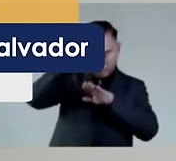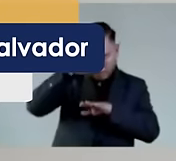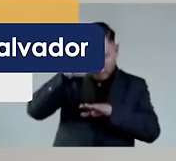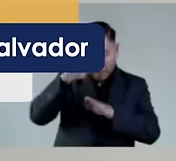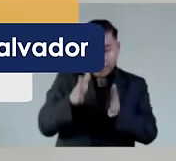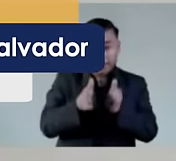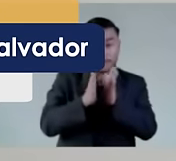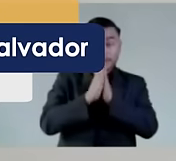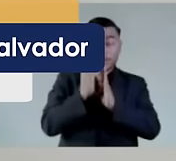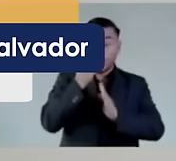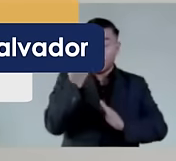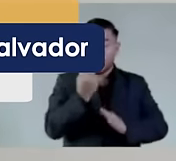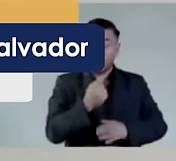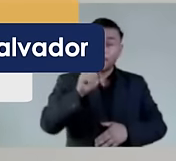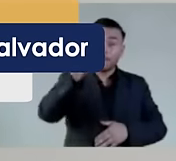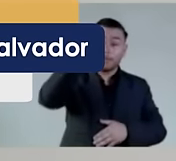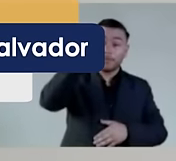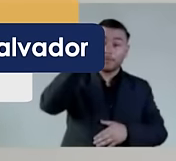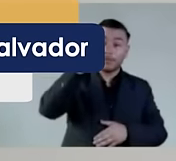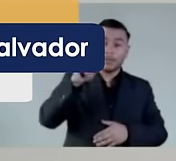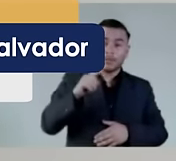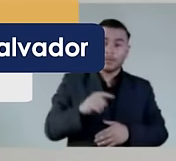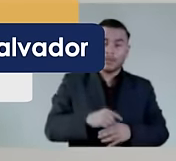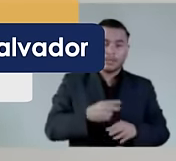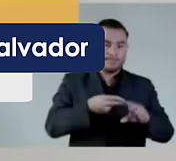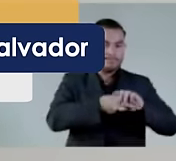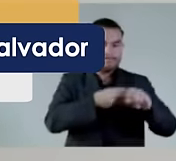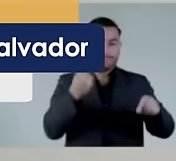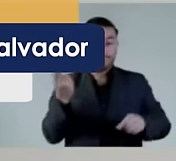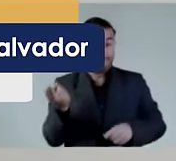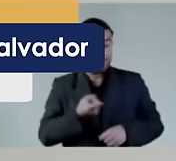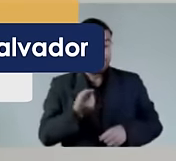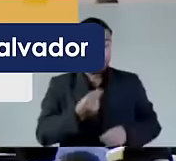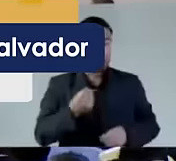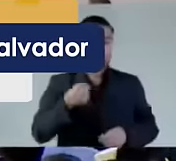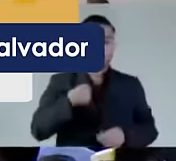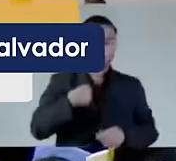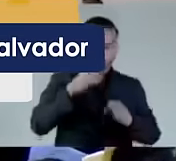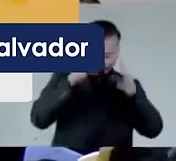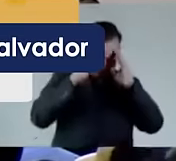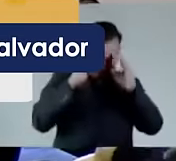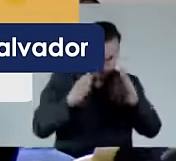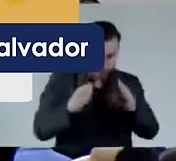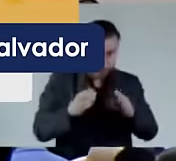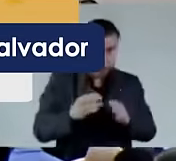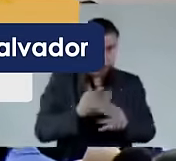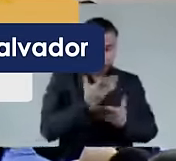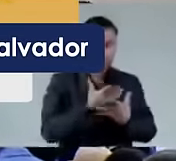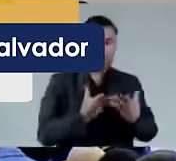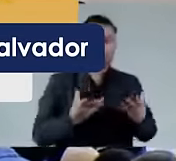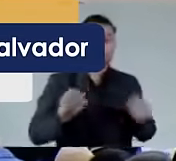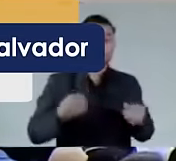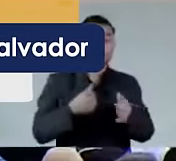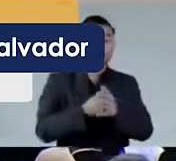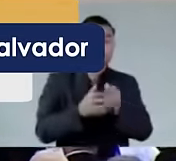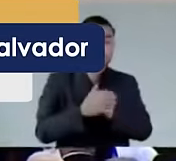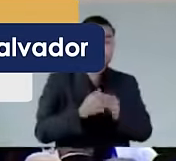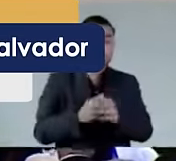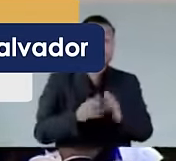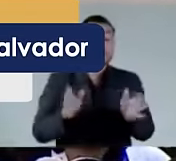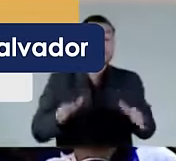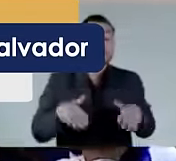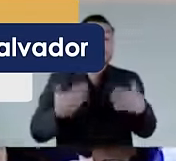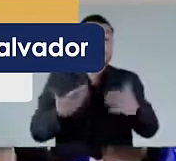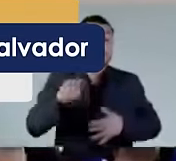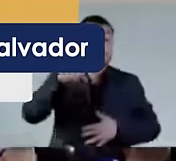sale de sus caminos malos yo escucharé del cielo y sanaré su tierra es por esa razón